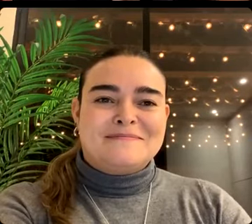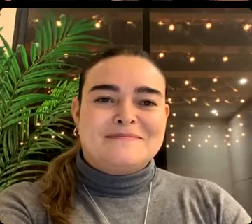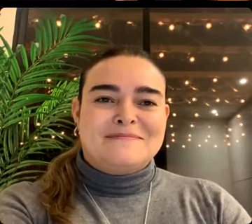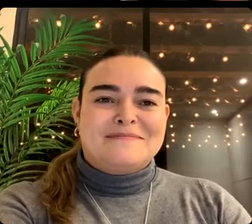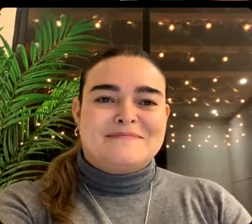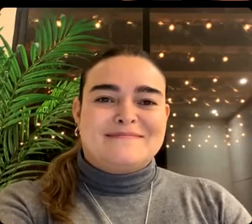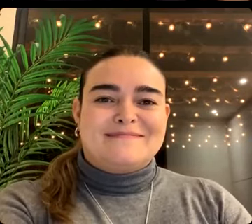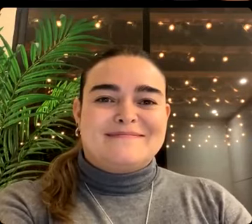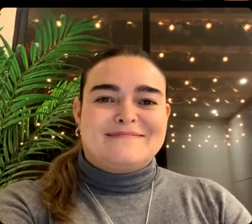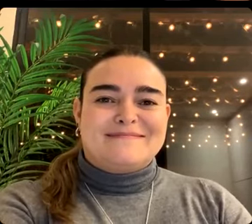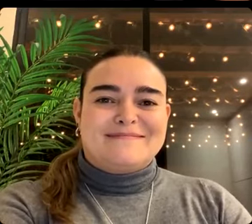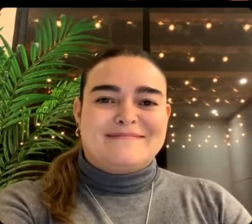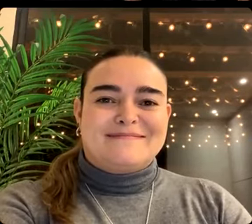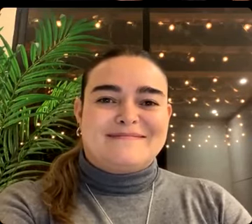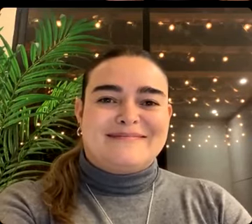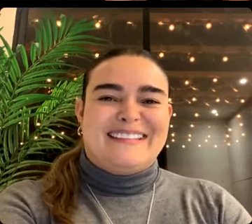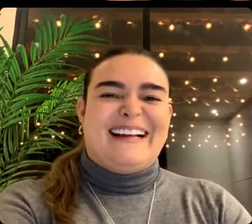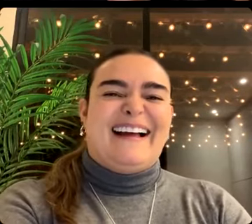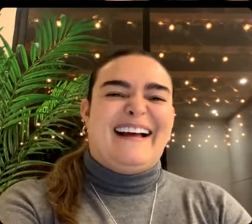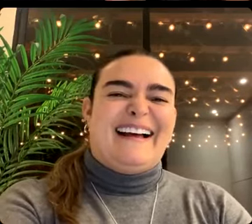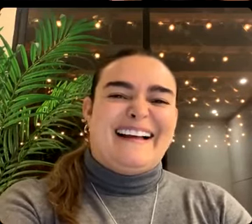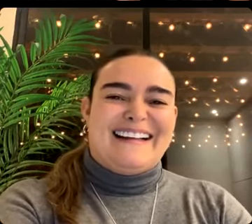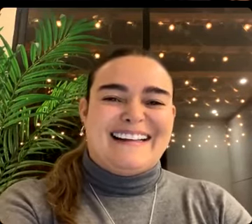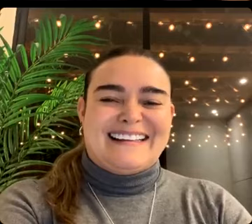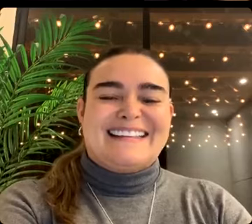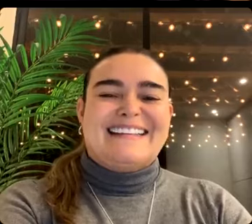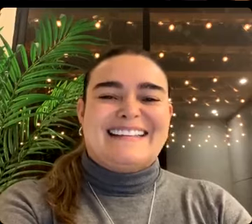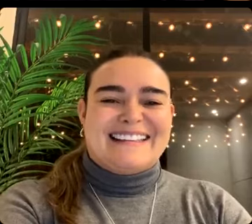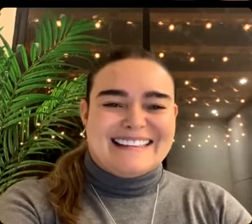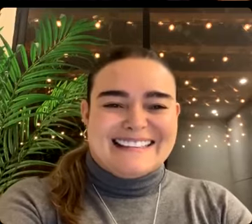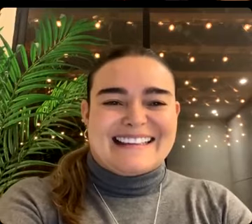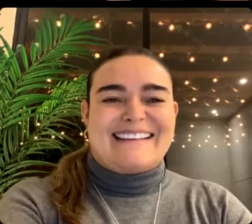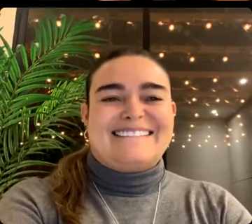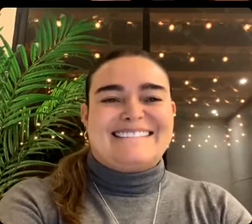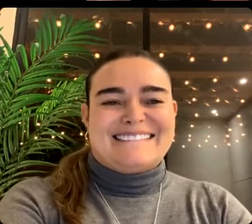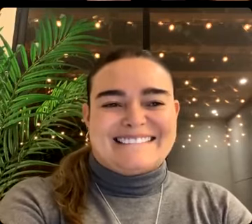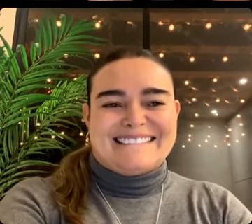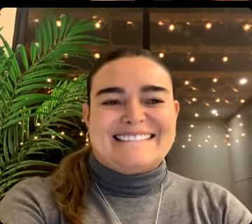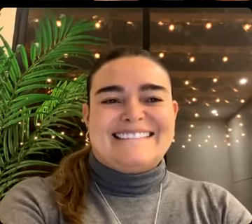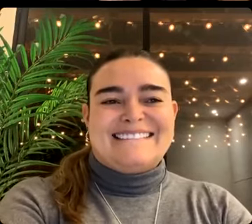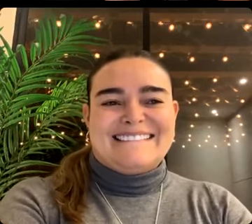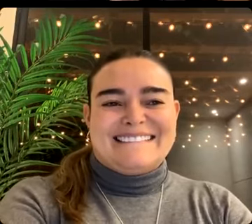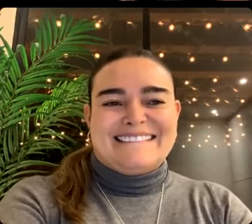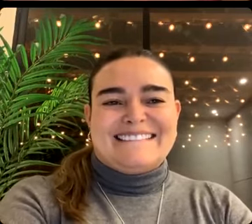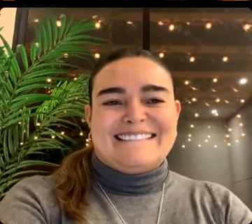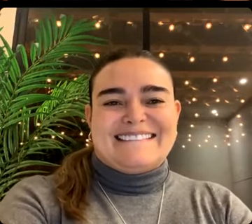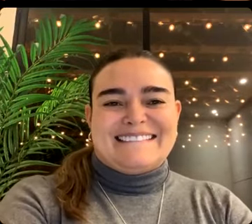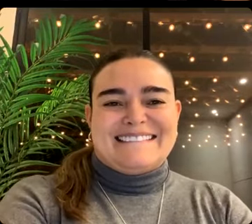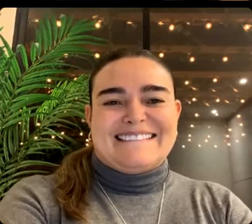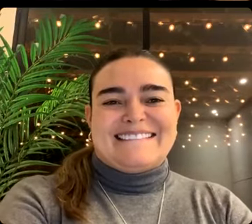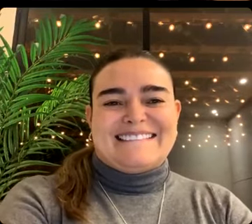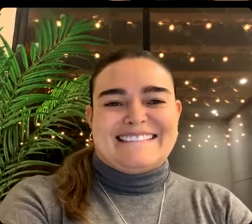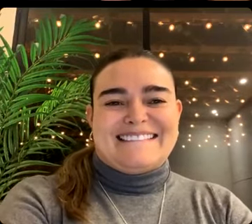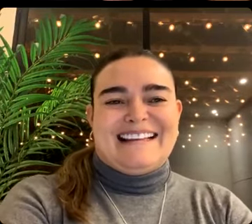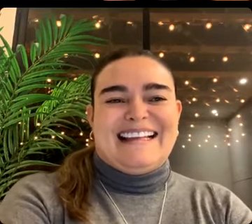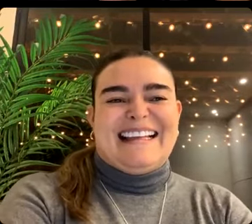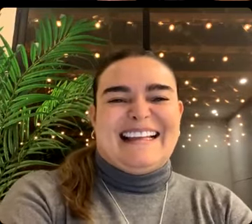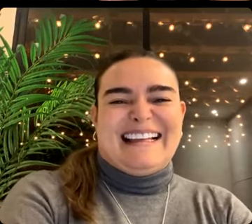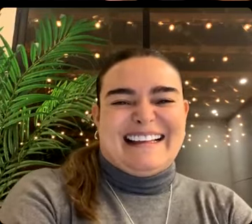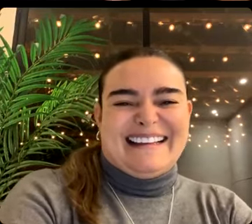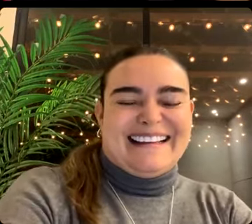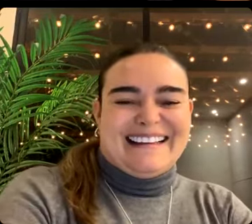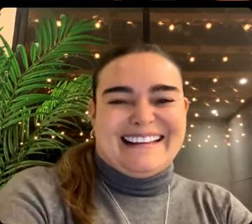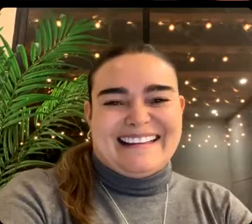siempre me dijo, me dice cuando le tenga que comprar las pastillas, me dice cuando le tenga que comprar las, y cuando le dije se me armó la de Troya, o sea, fue